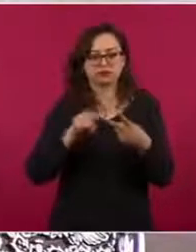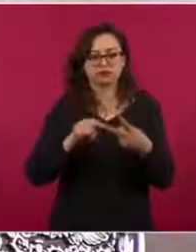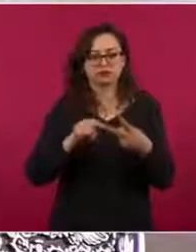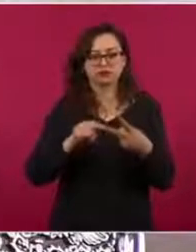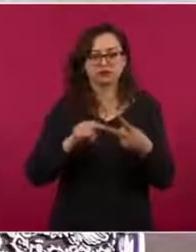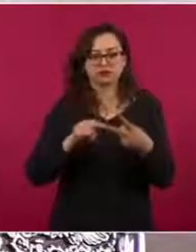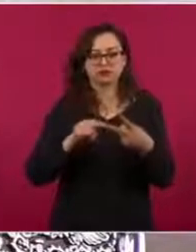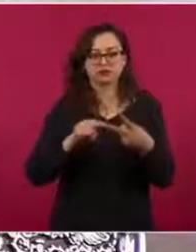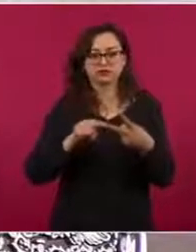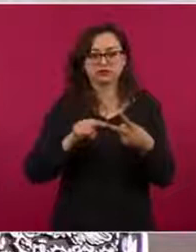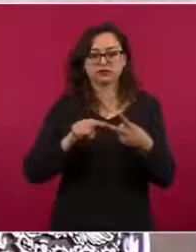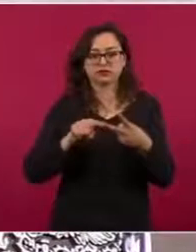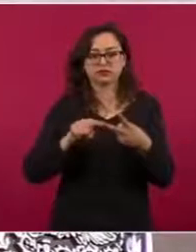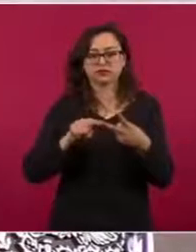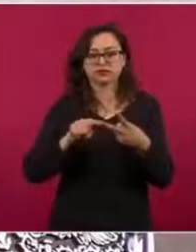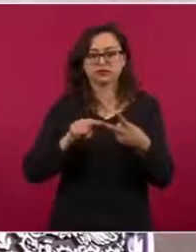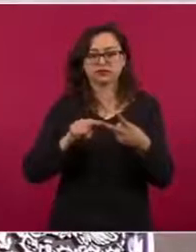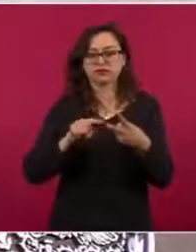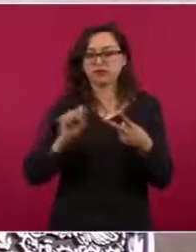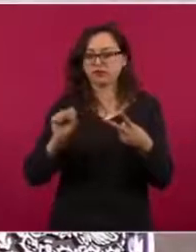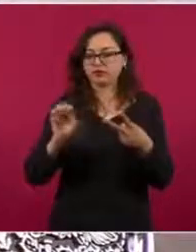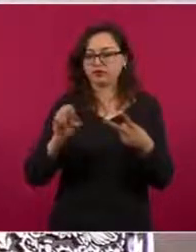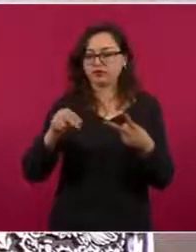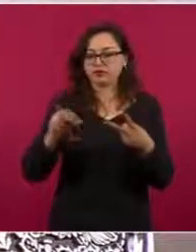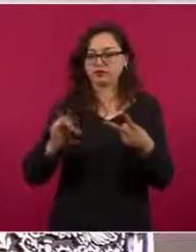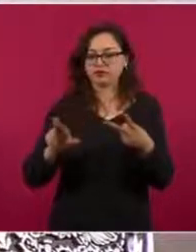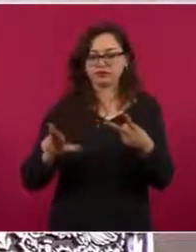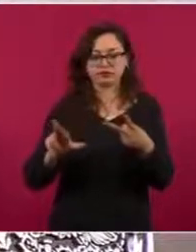la Secretaría de Energía,